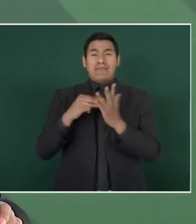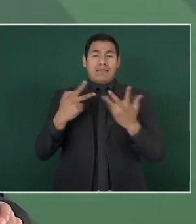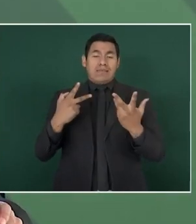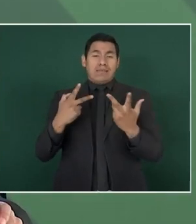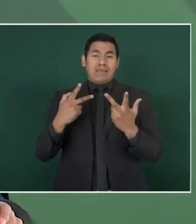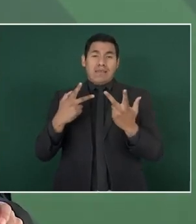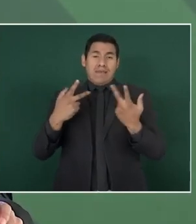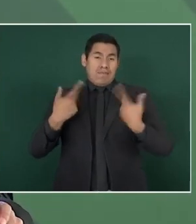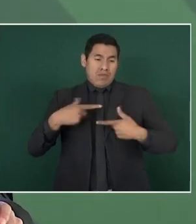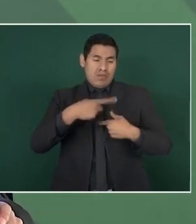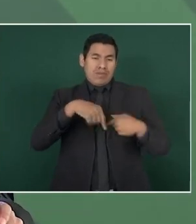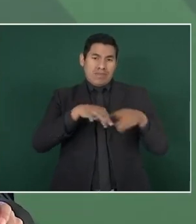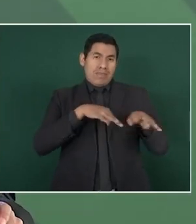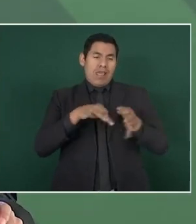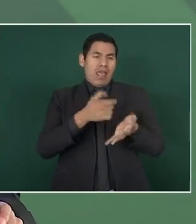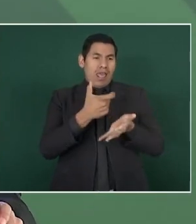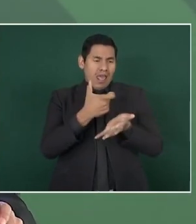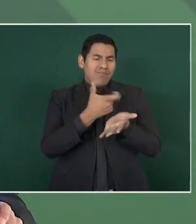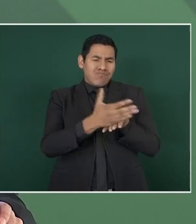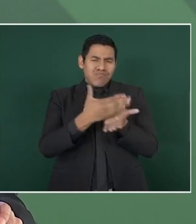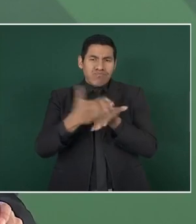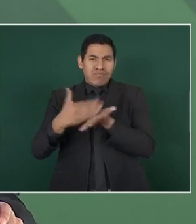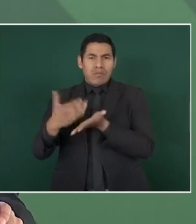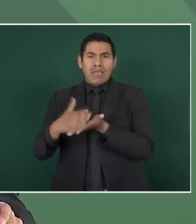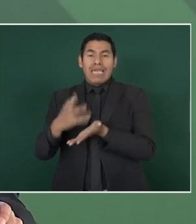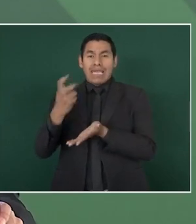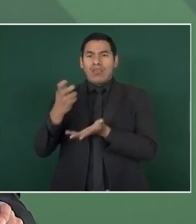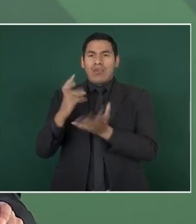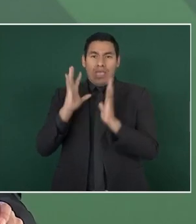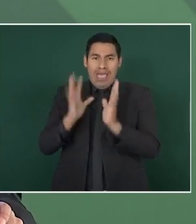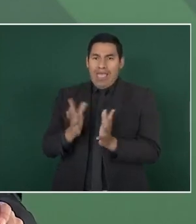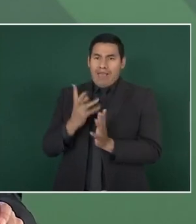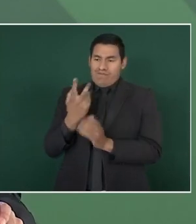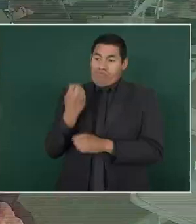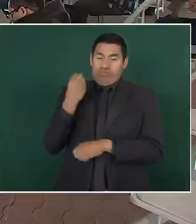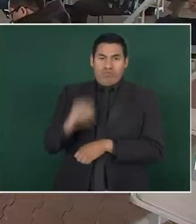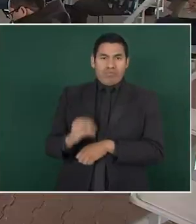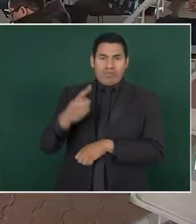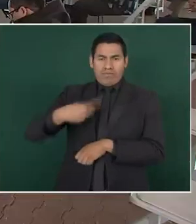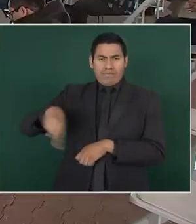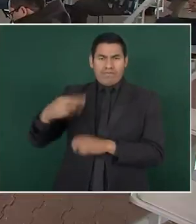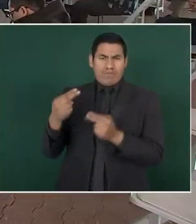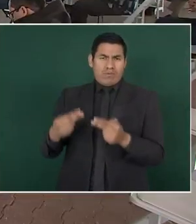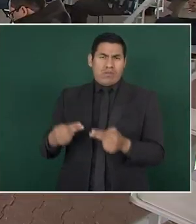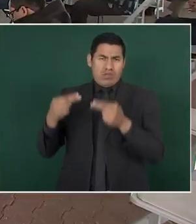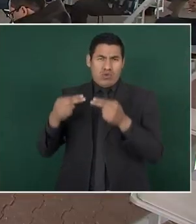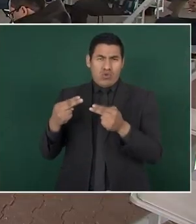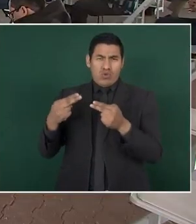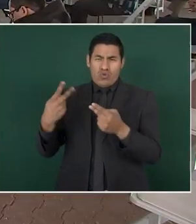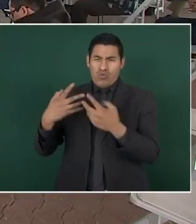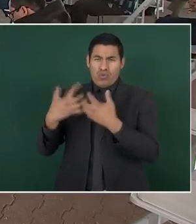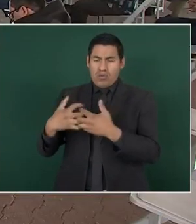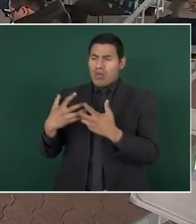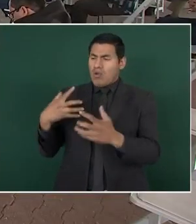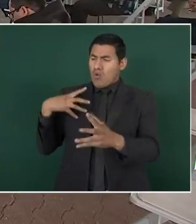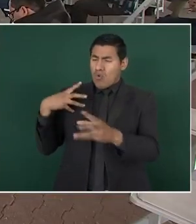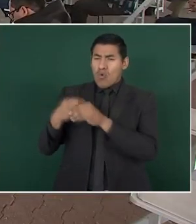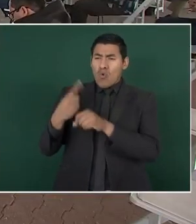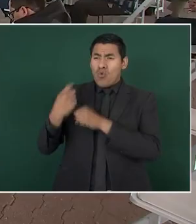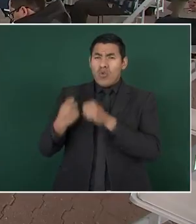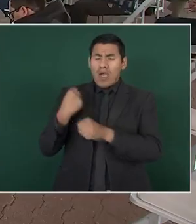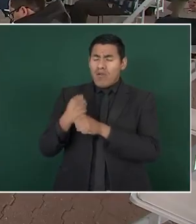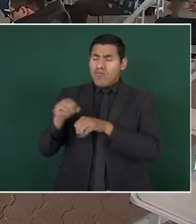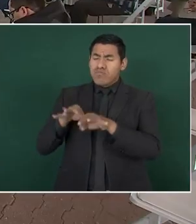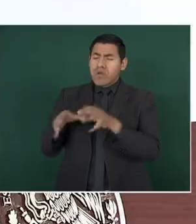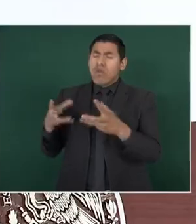decir, tiene que ver con el reporte que ya deben hacer las empresas sobre las ganancias, y como antes no reconocían a